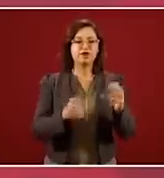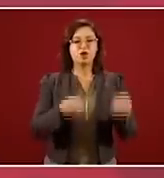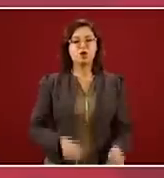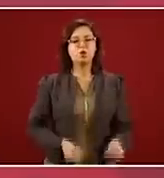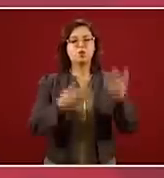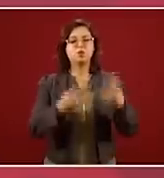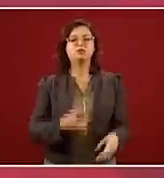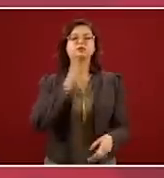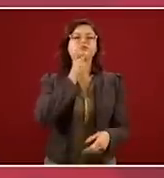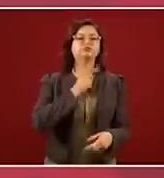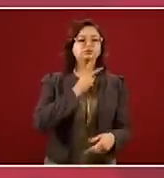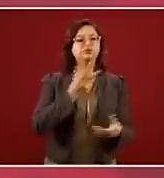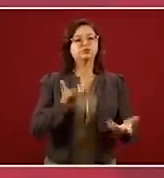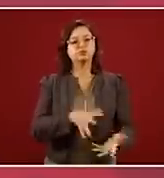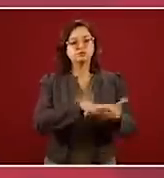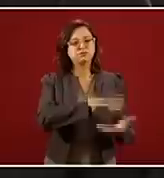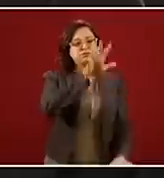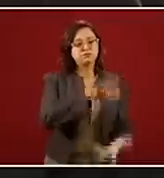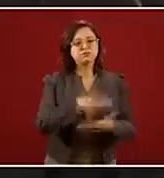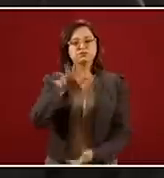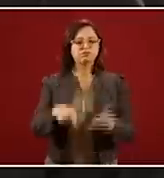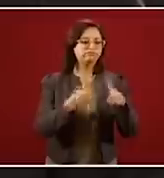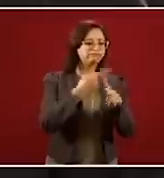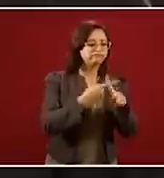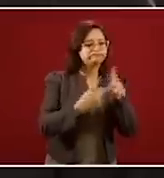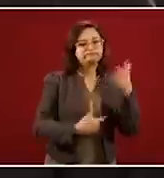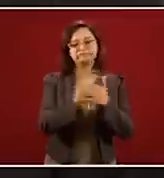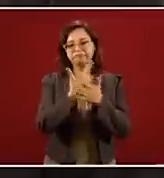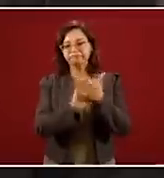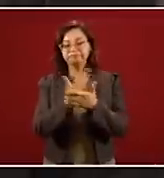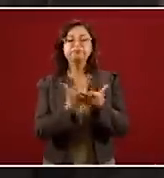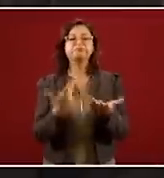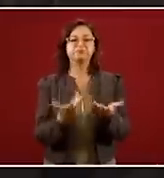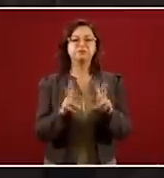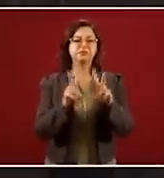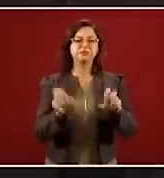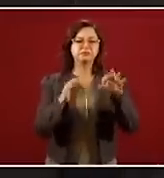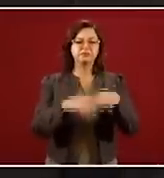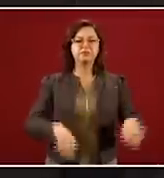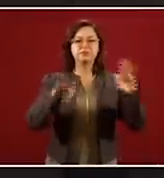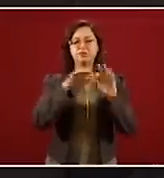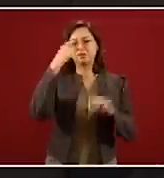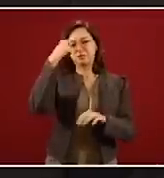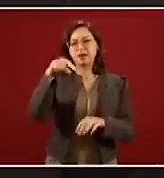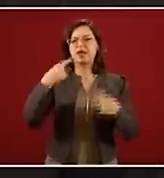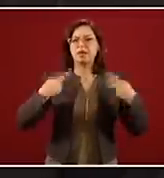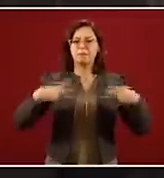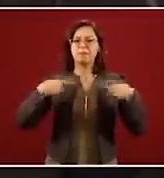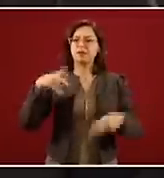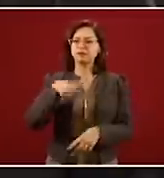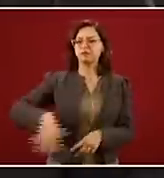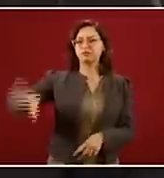Pemex, que es importante que la gente conozca de